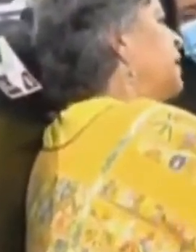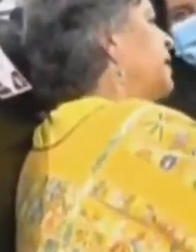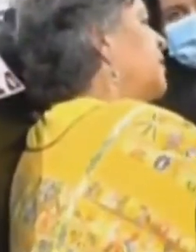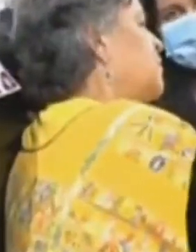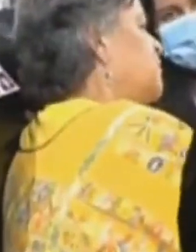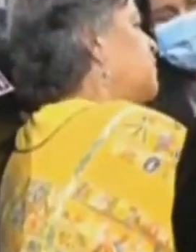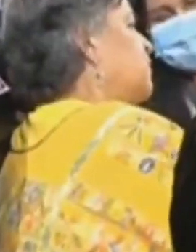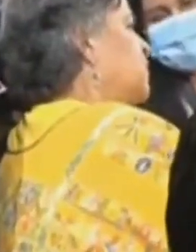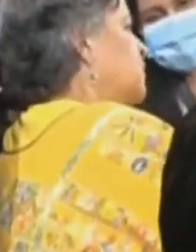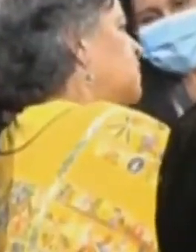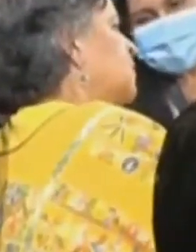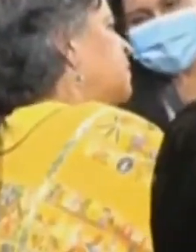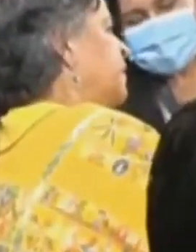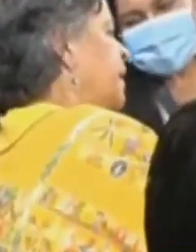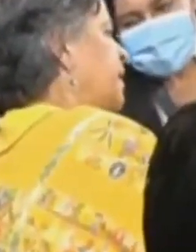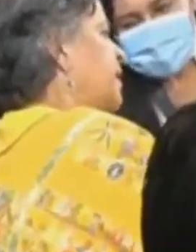invitados,